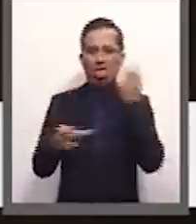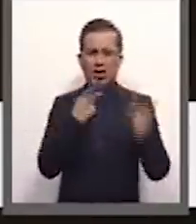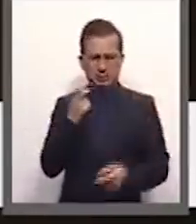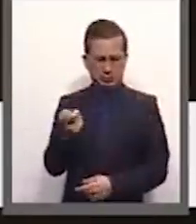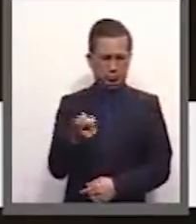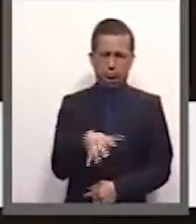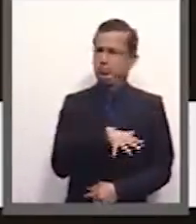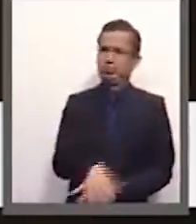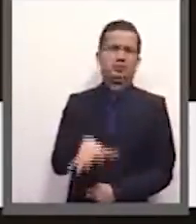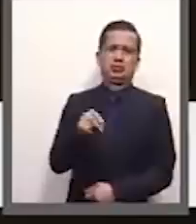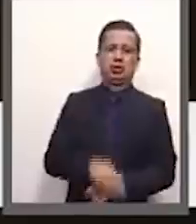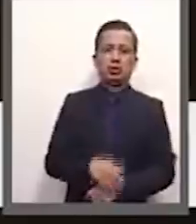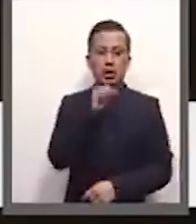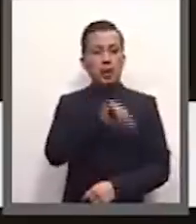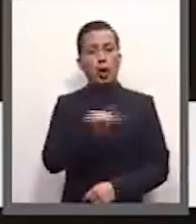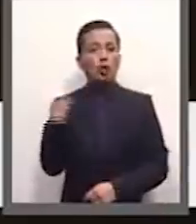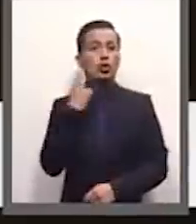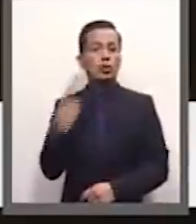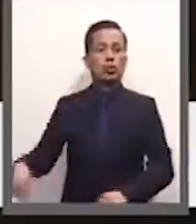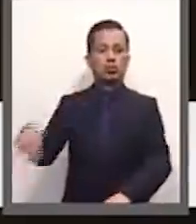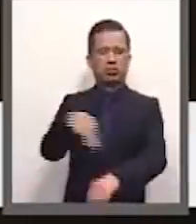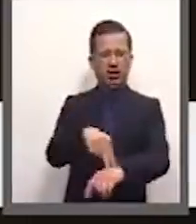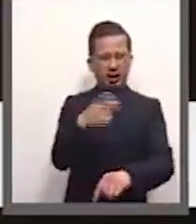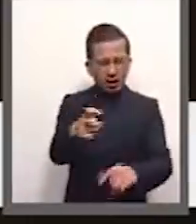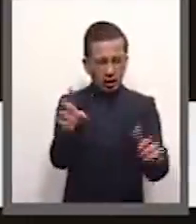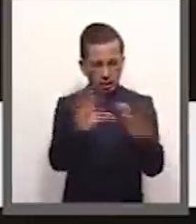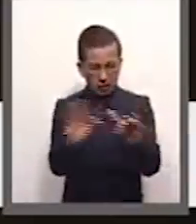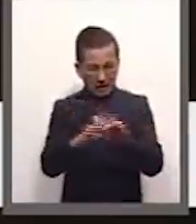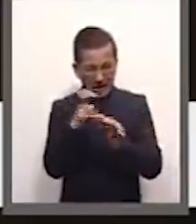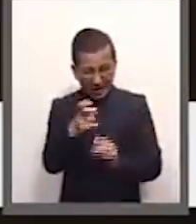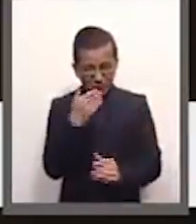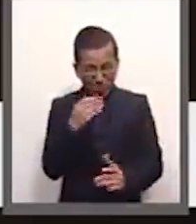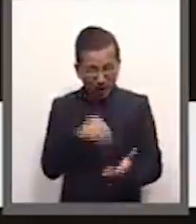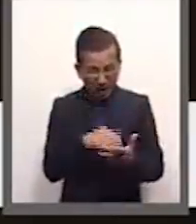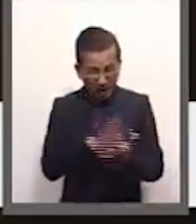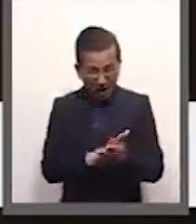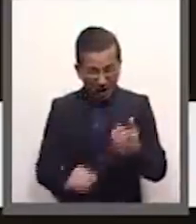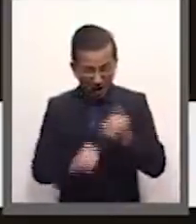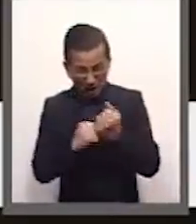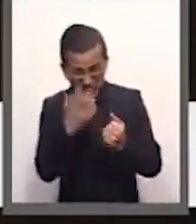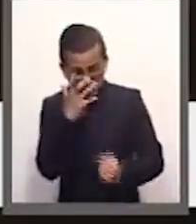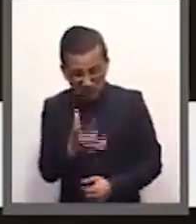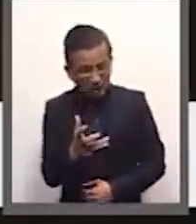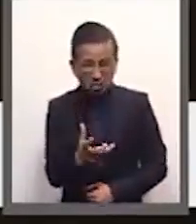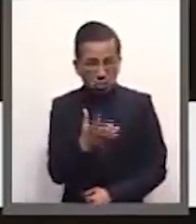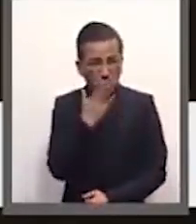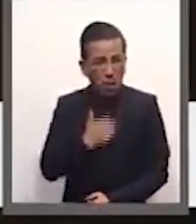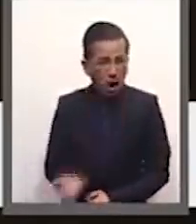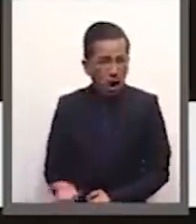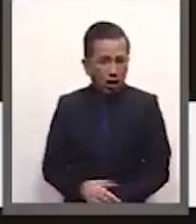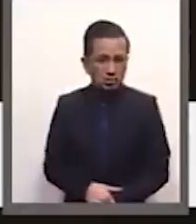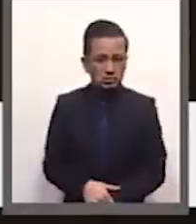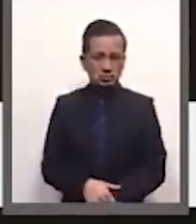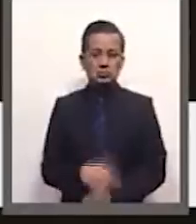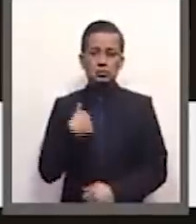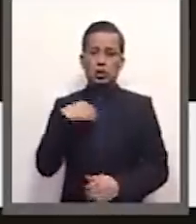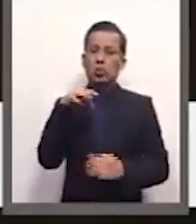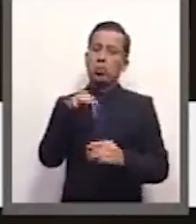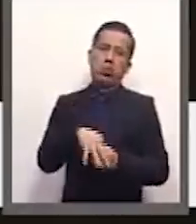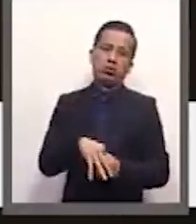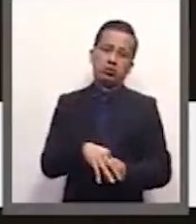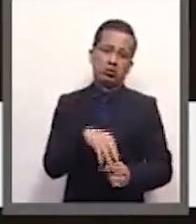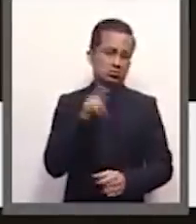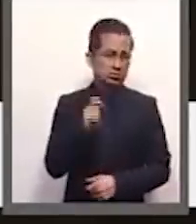legislador que viene aquí a reiterar cosas que no se sostienen en un debate serio sobre este tema. Mi voto